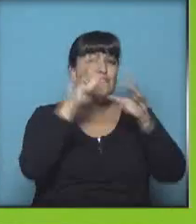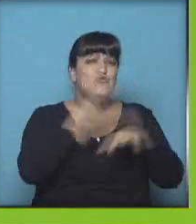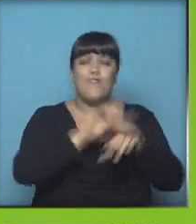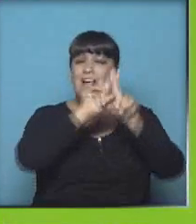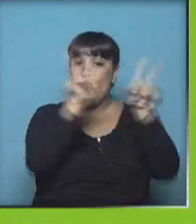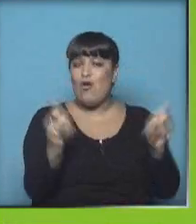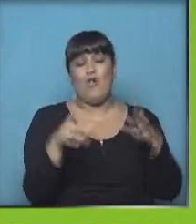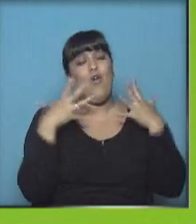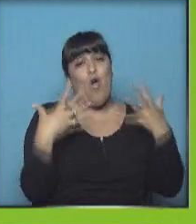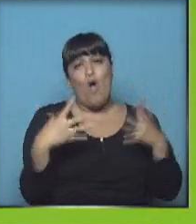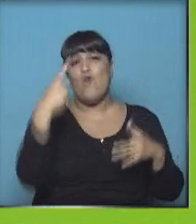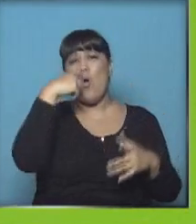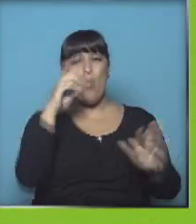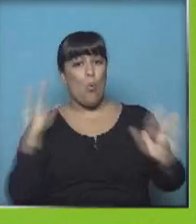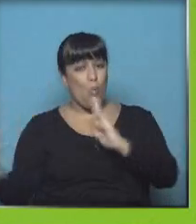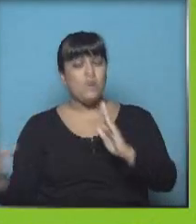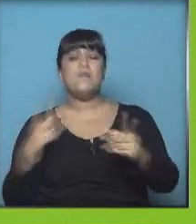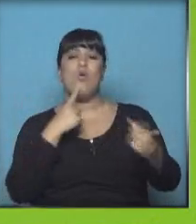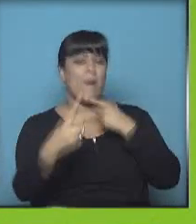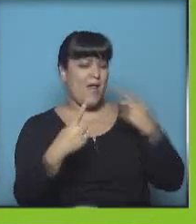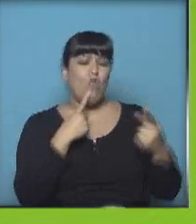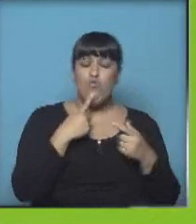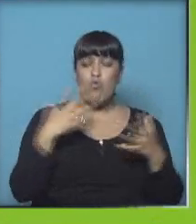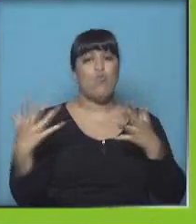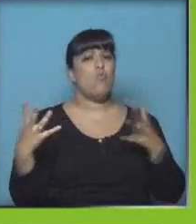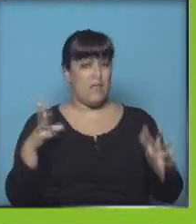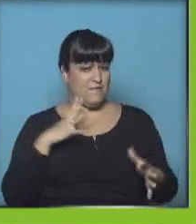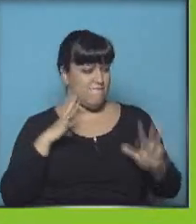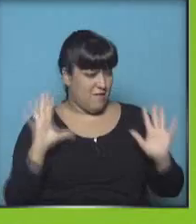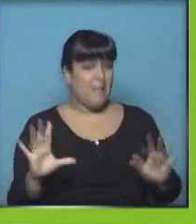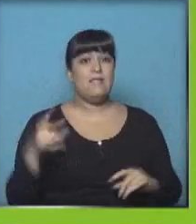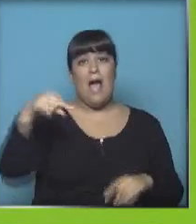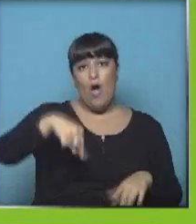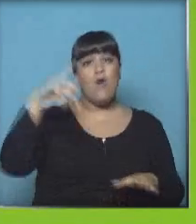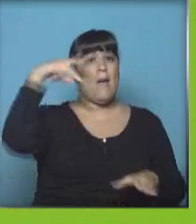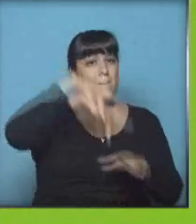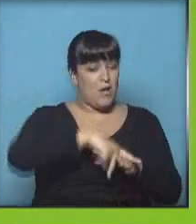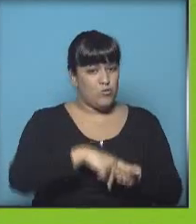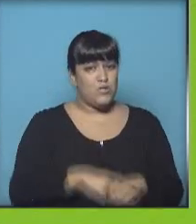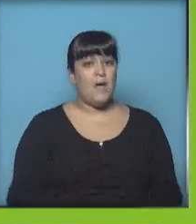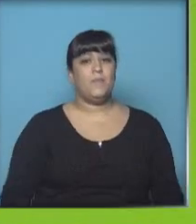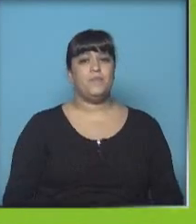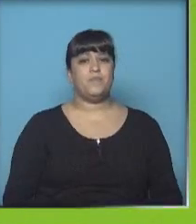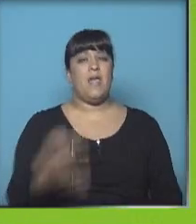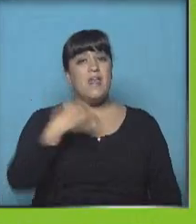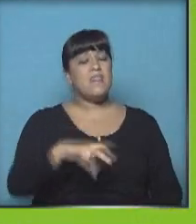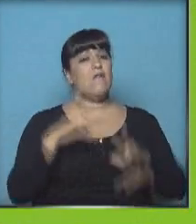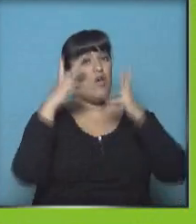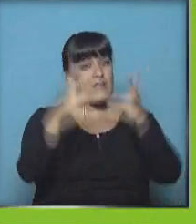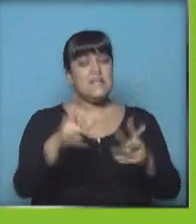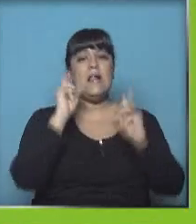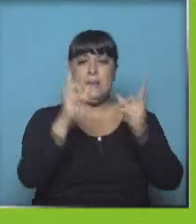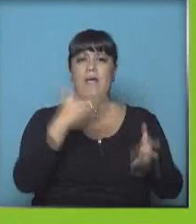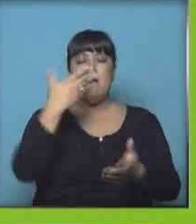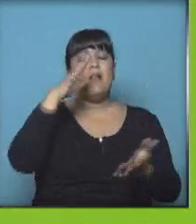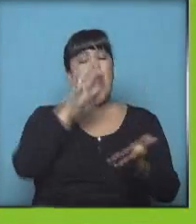a destinar el último bloque para ir respondiendo todas las dudas que quedaron pendientes. Ahora tenemos que hacer la pausa. Tengo que decirles que vamos a hablar también de